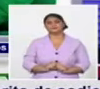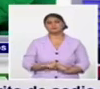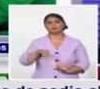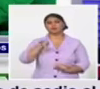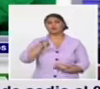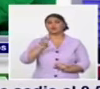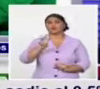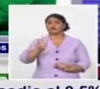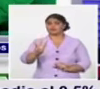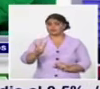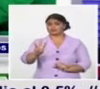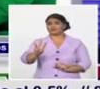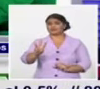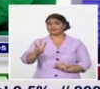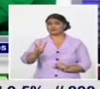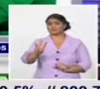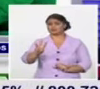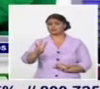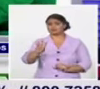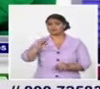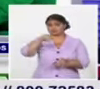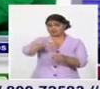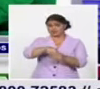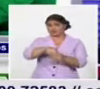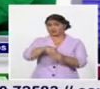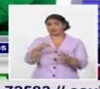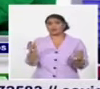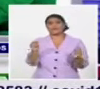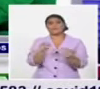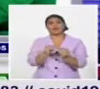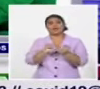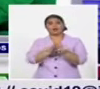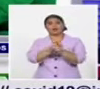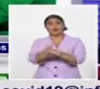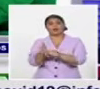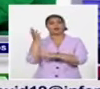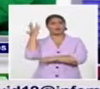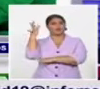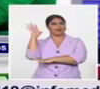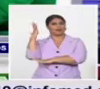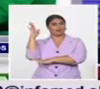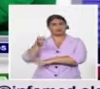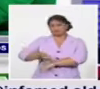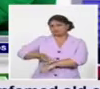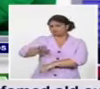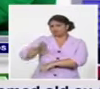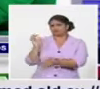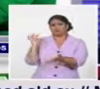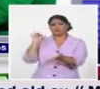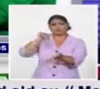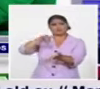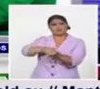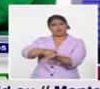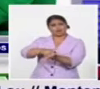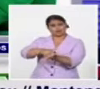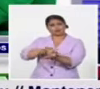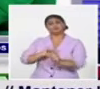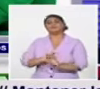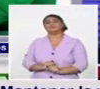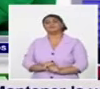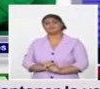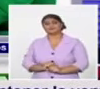los 1.071 son personas que arribaron recientemente a nuestro país y por el protocolo